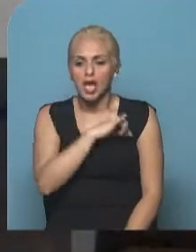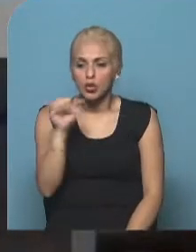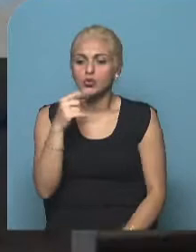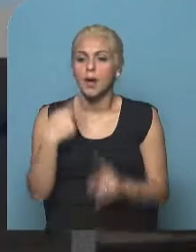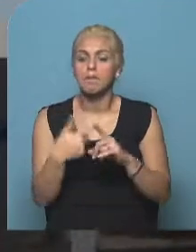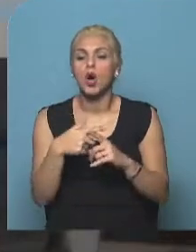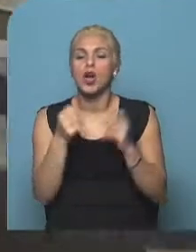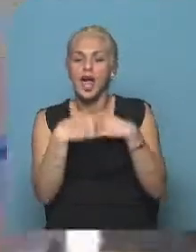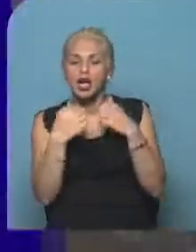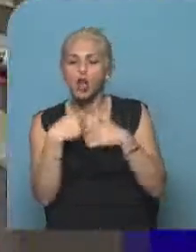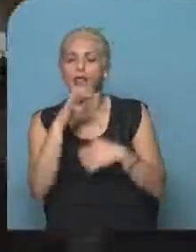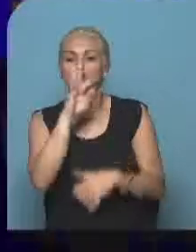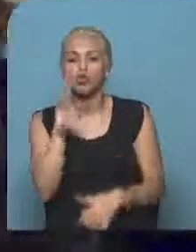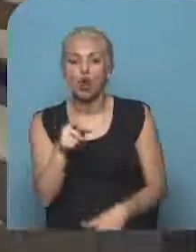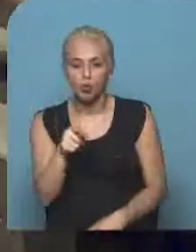robo.